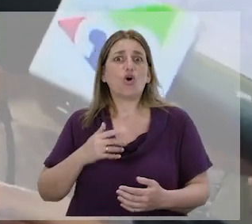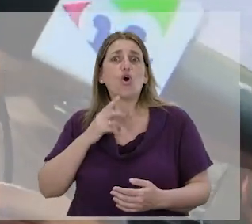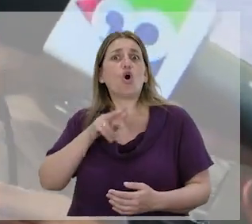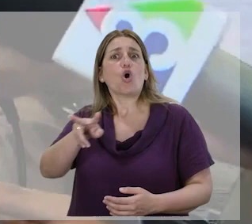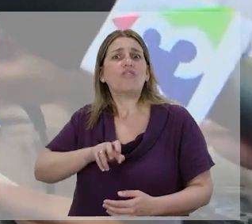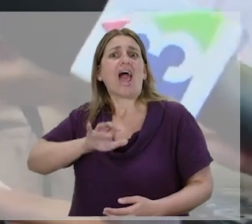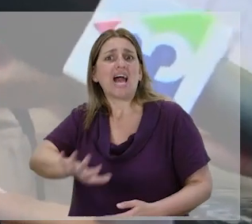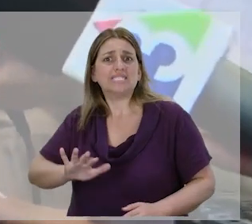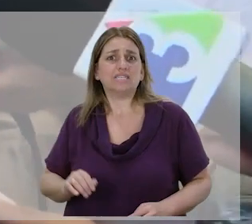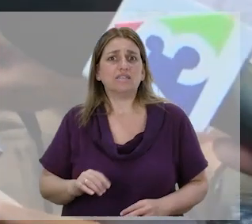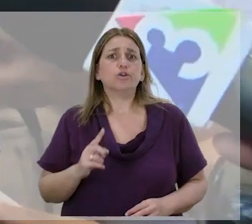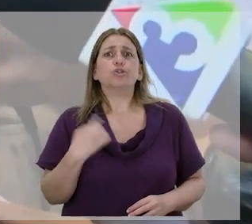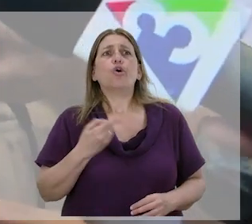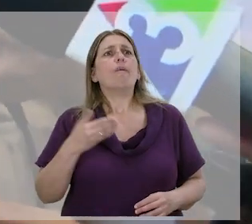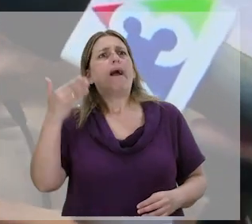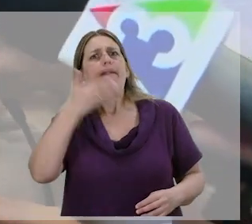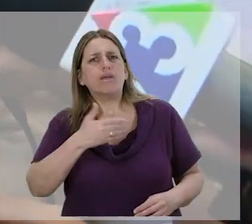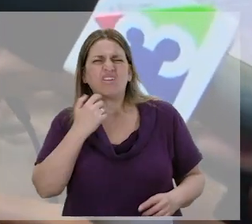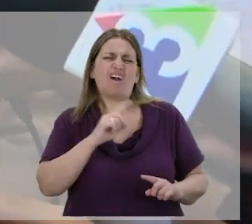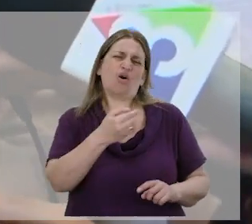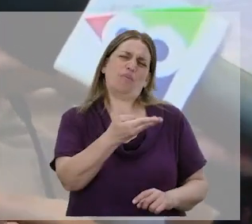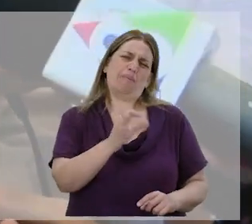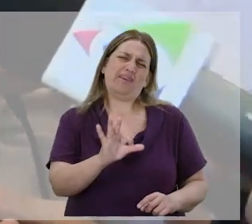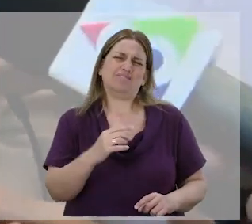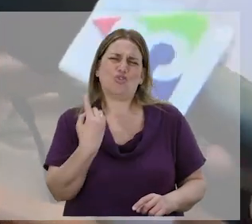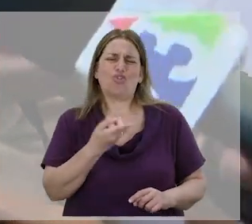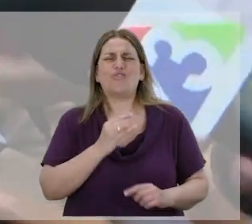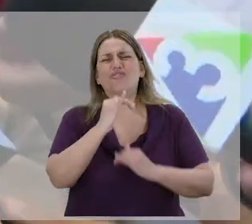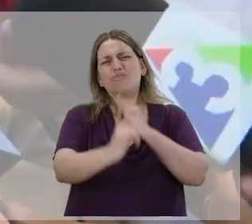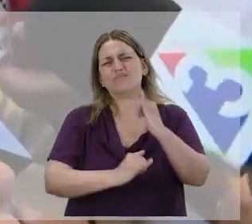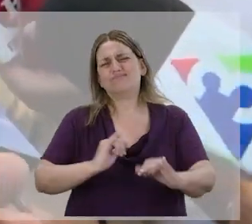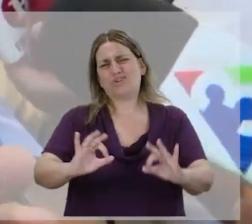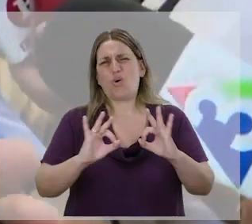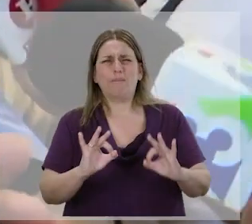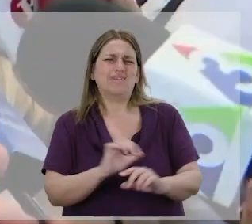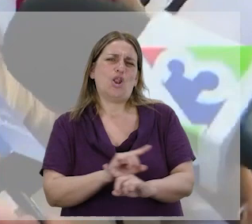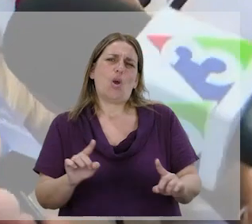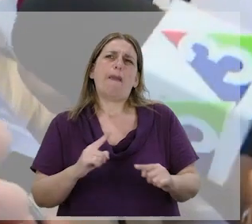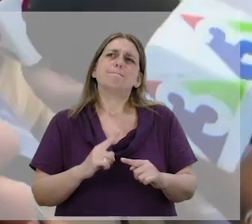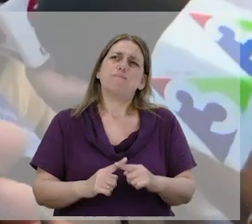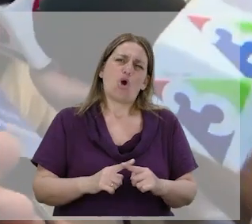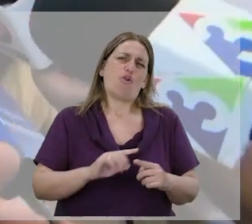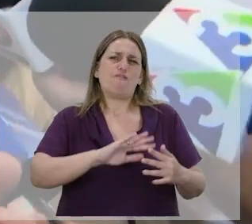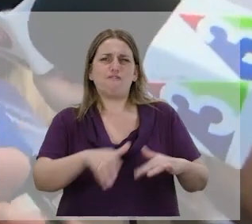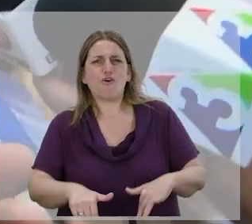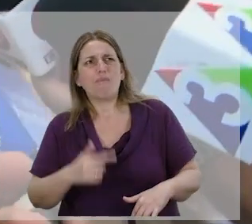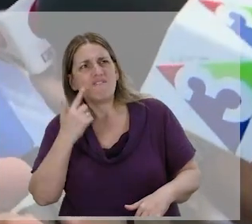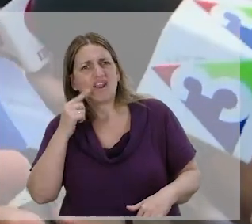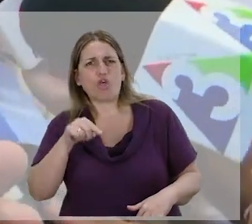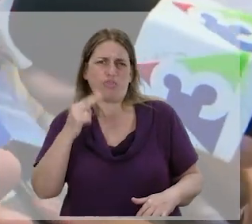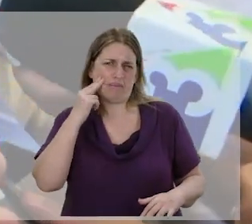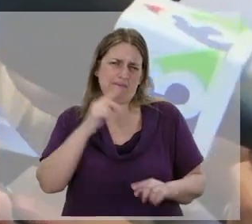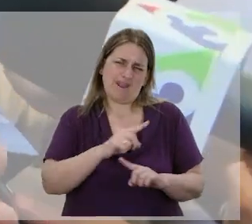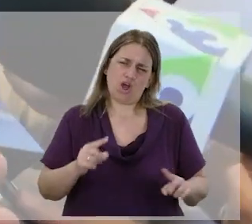quiero pagar así, quiero cobrar así. Entonces, dicen, no, va, la gente va a pagar en negro. No, está el BPS, está en información cruzada.